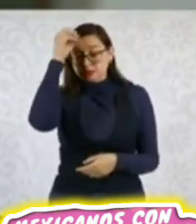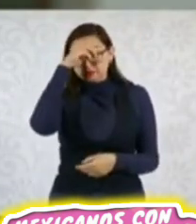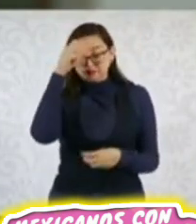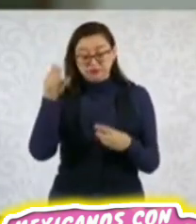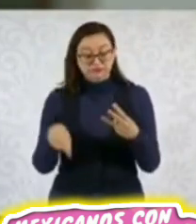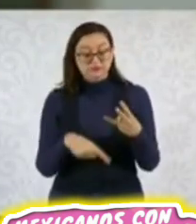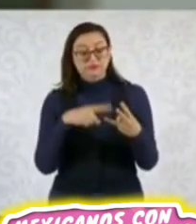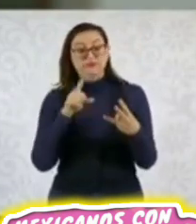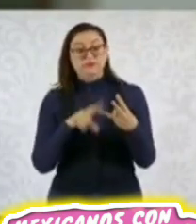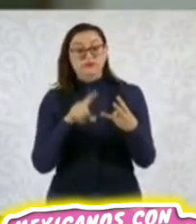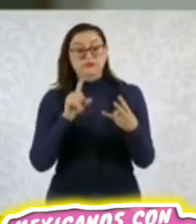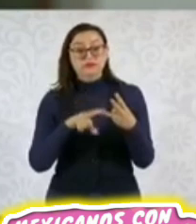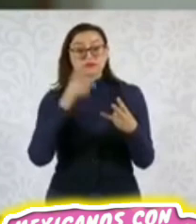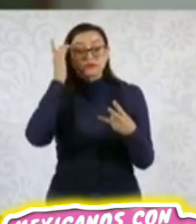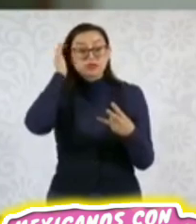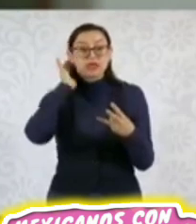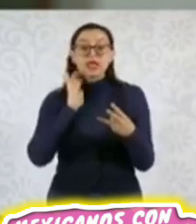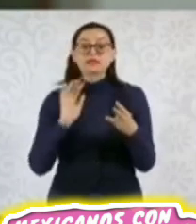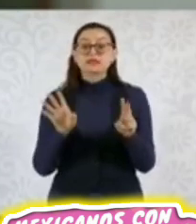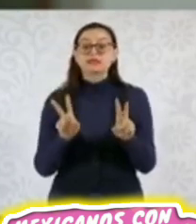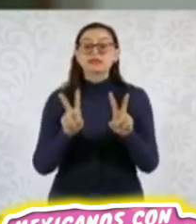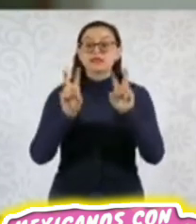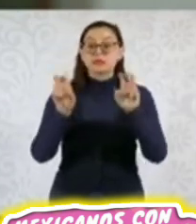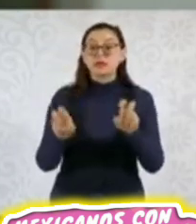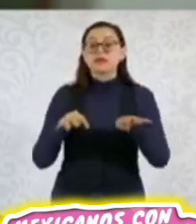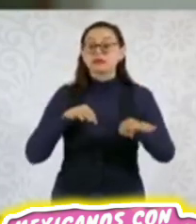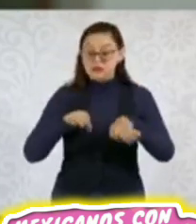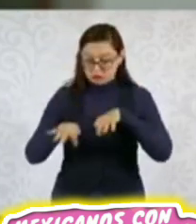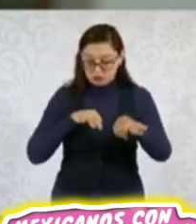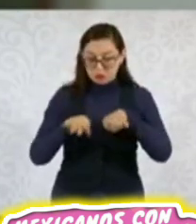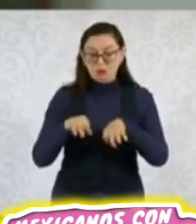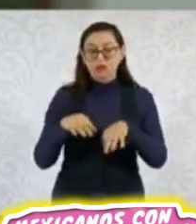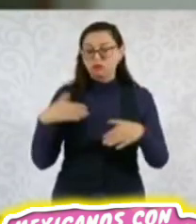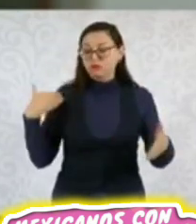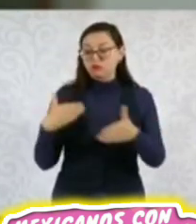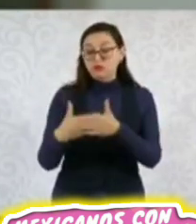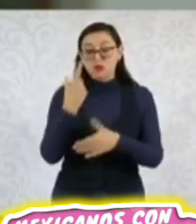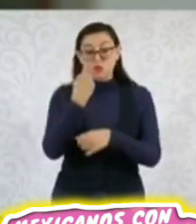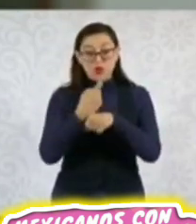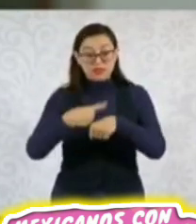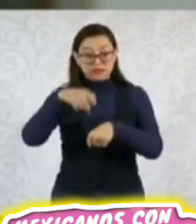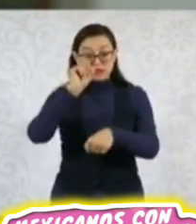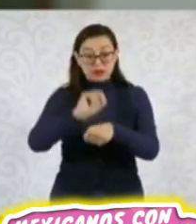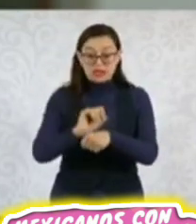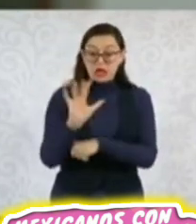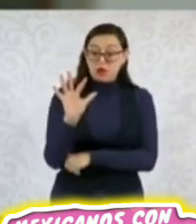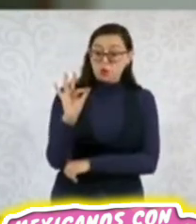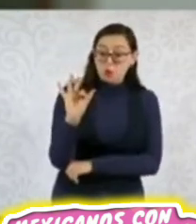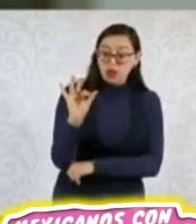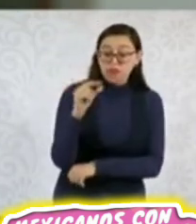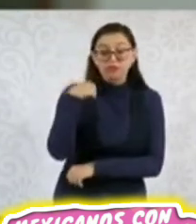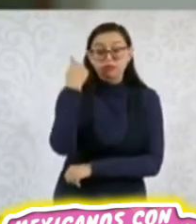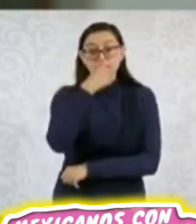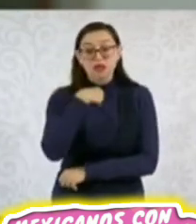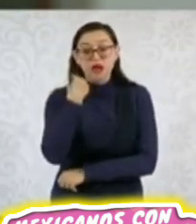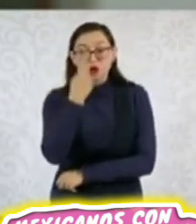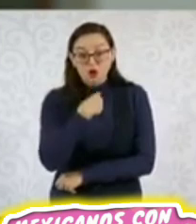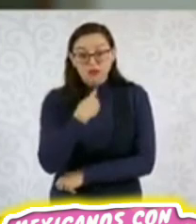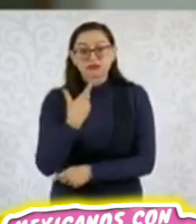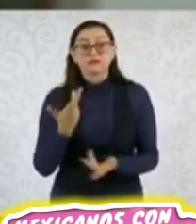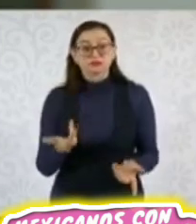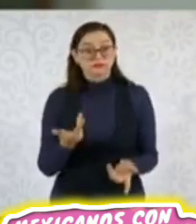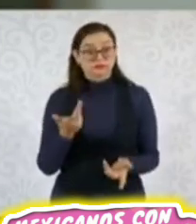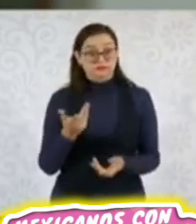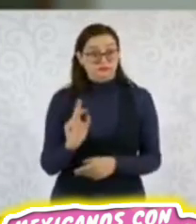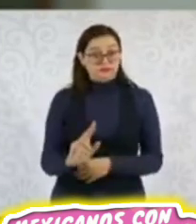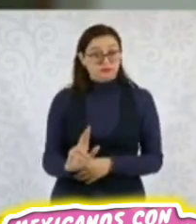de las 40 horas laborales. Usted hace un par de días mencionó aquí, en el corazón del país, en el Zócalo capitalino, que eventualmente se iba a dar